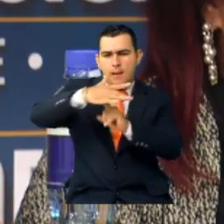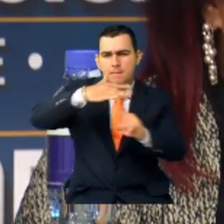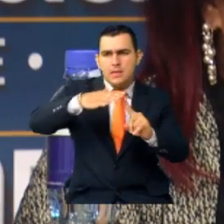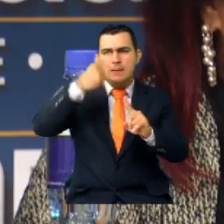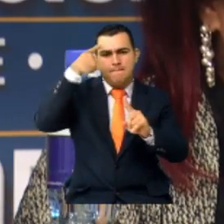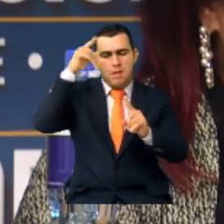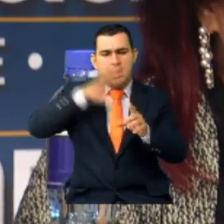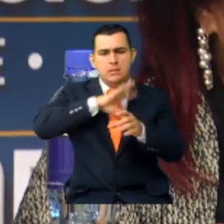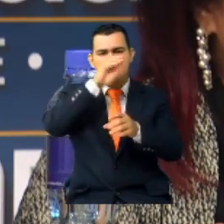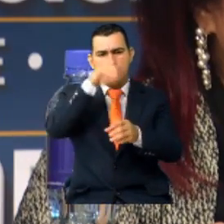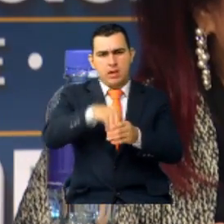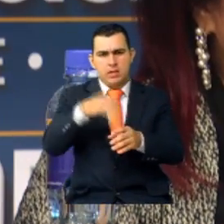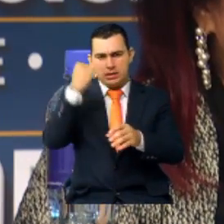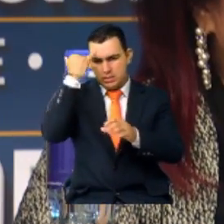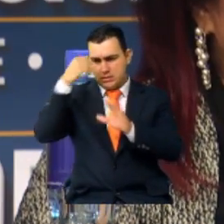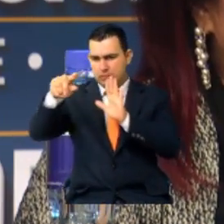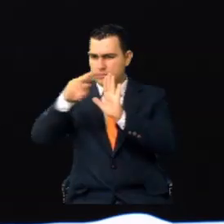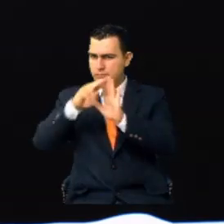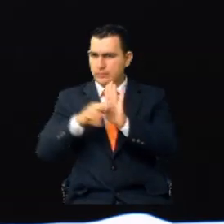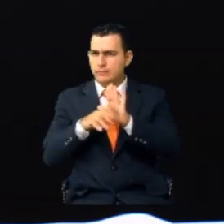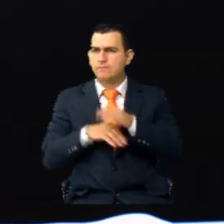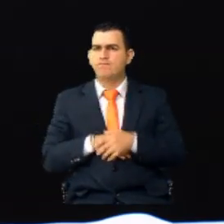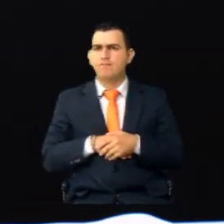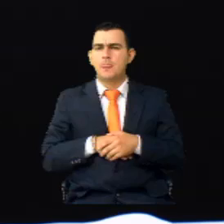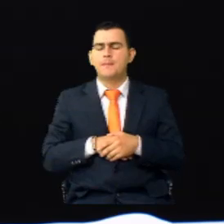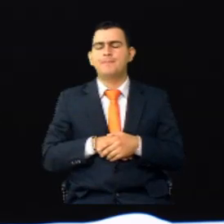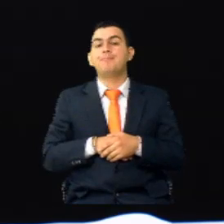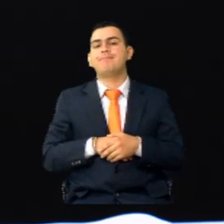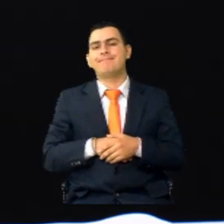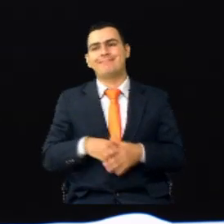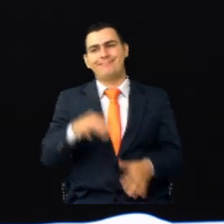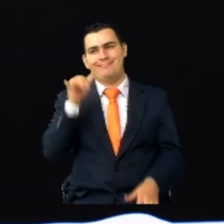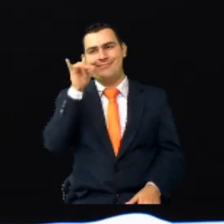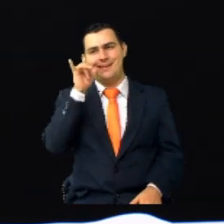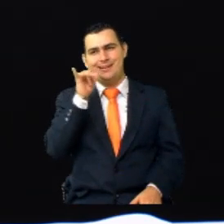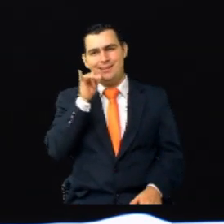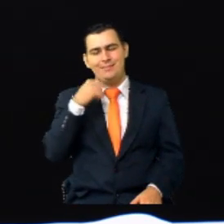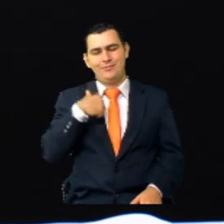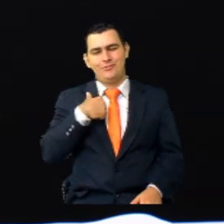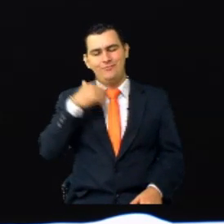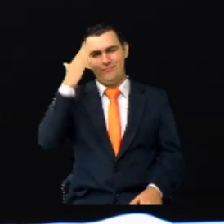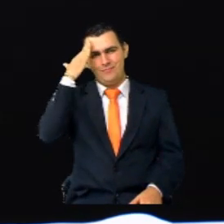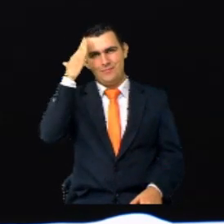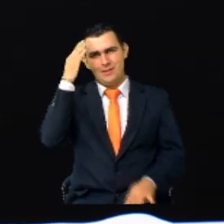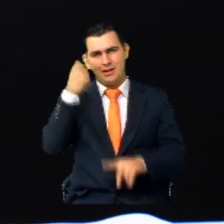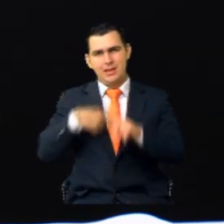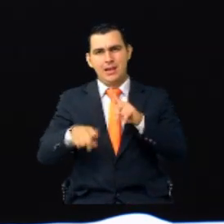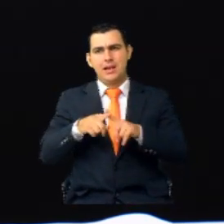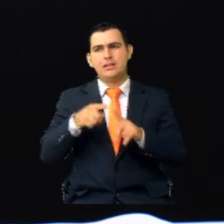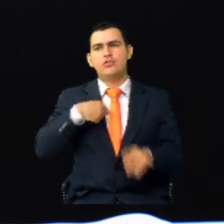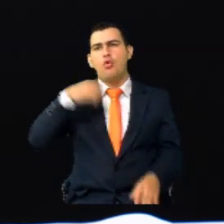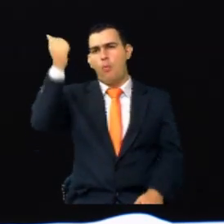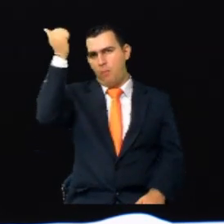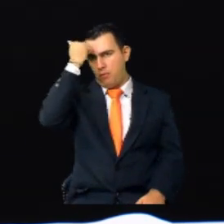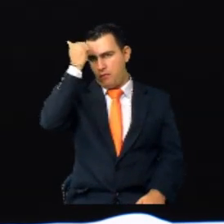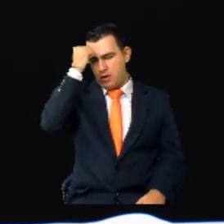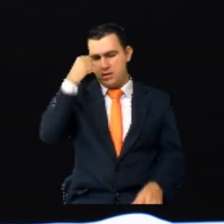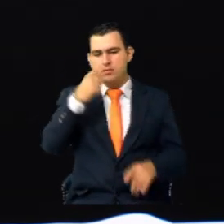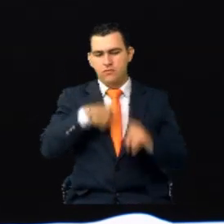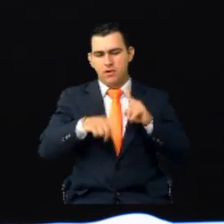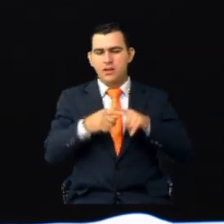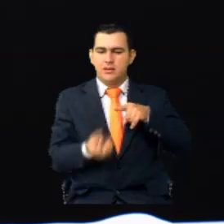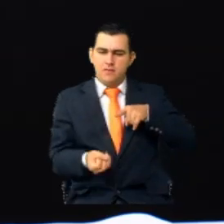lograr su propuesta? Mira, hay una ventaja con Janet Mojica y es que Janet Mojica ante todo es maestra y es normalista.